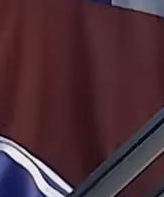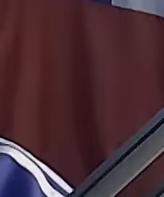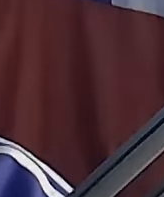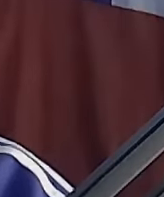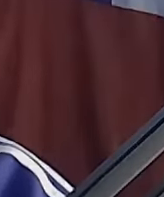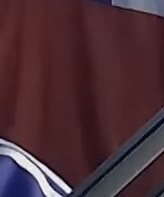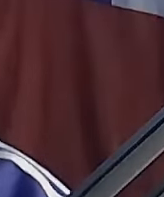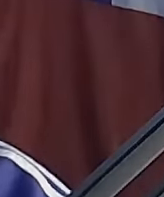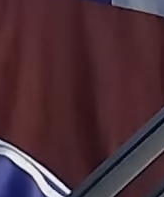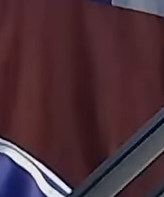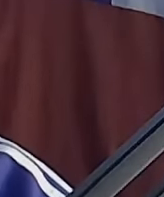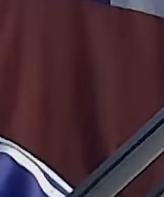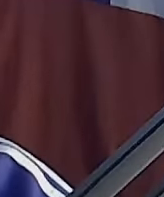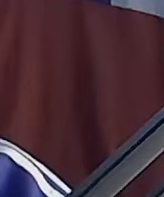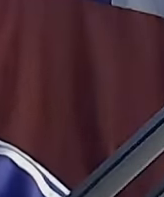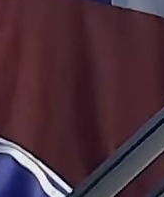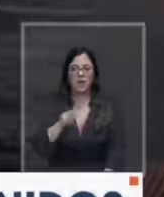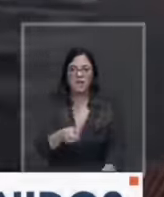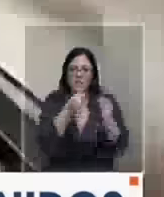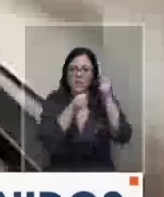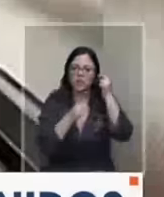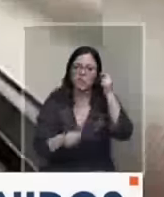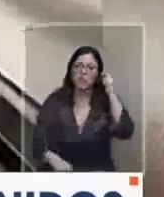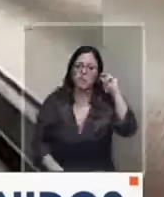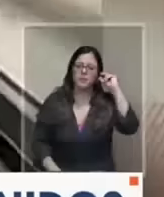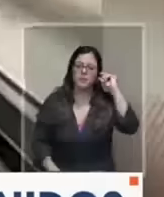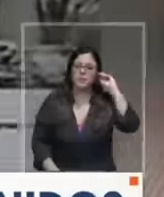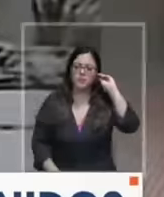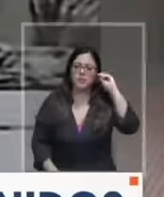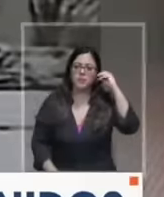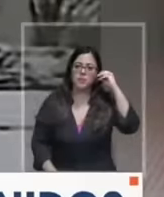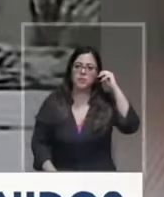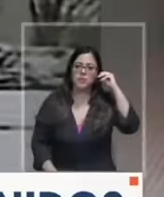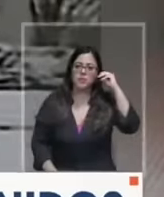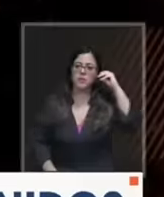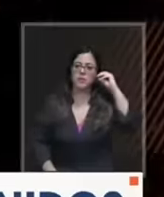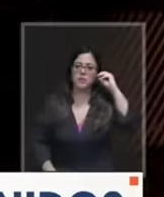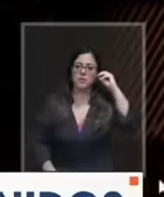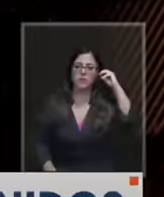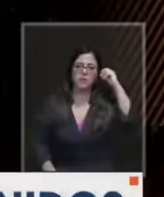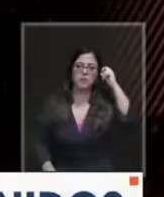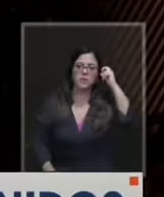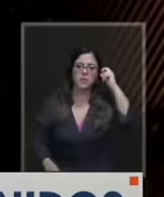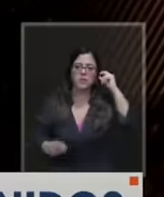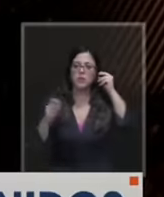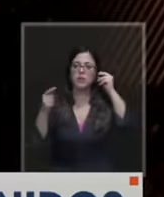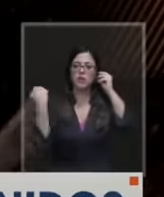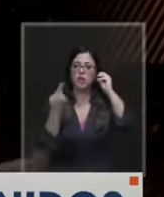que se suscriban Y dejen un buen me gusta que eso me ayuda un montón estamos trabajando